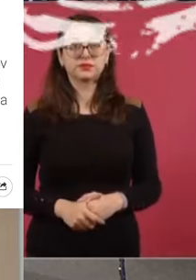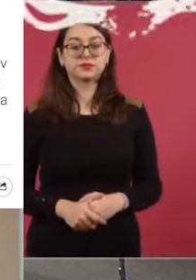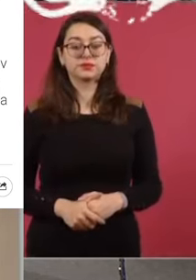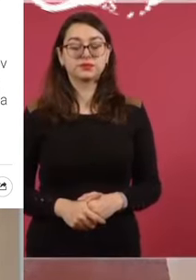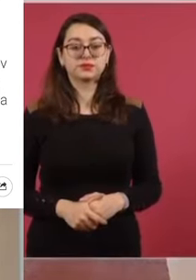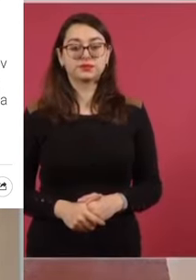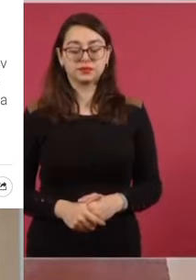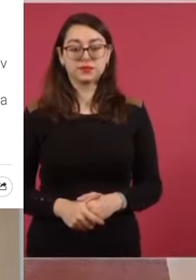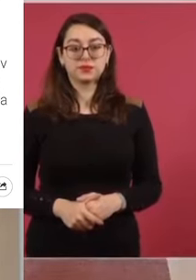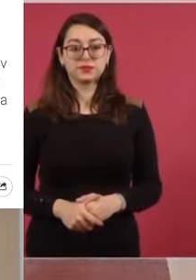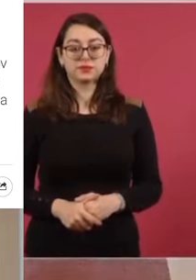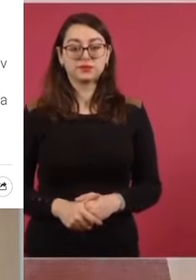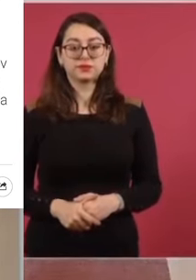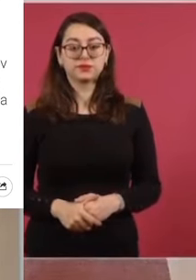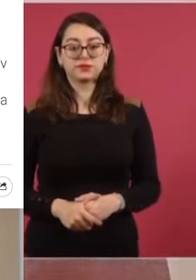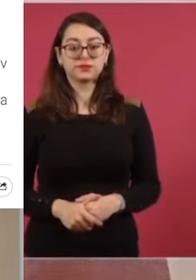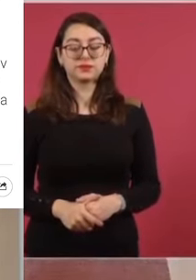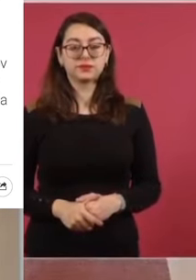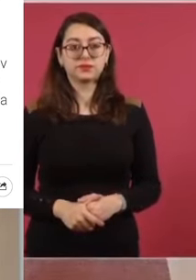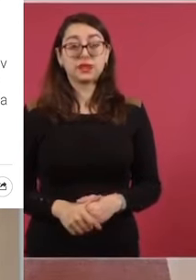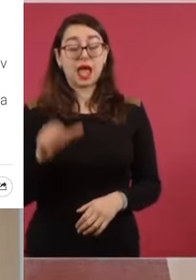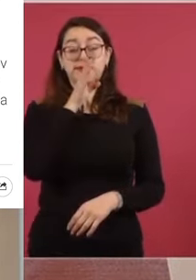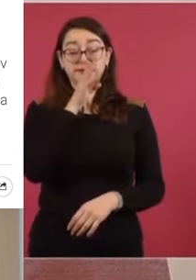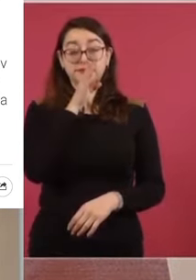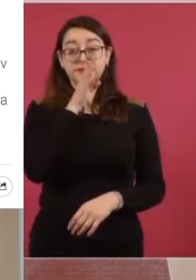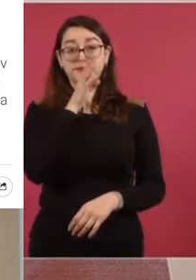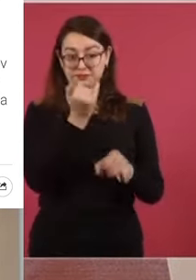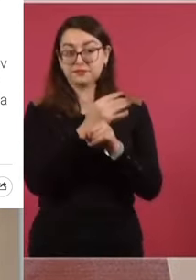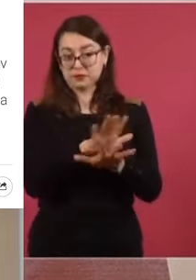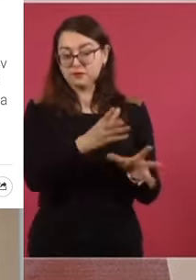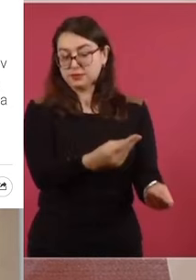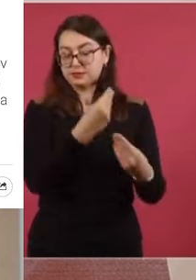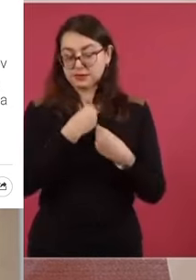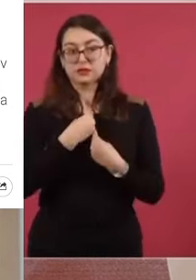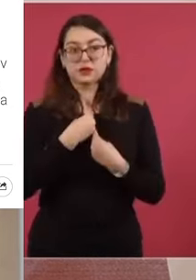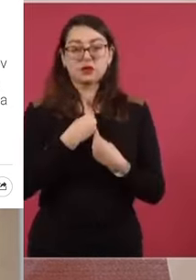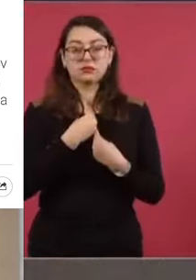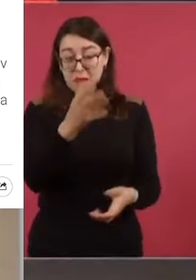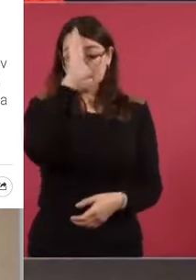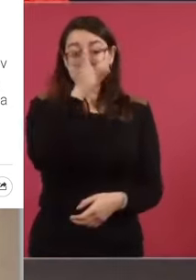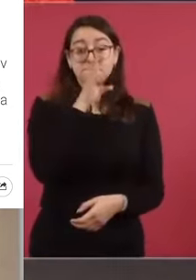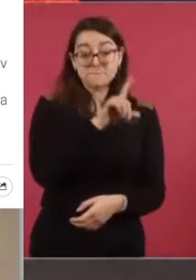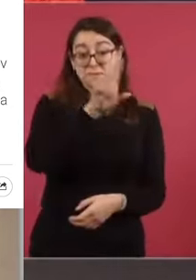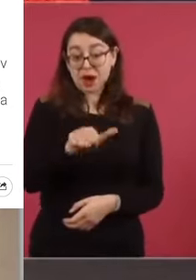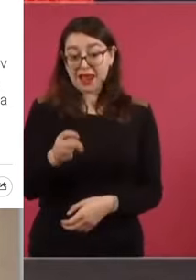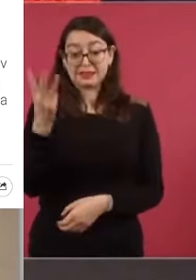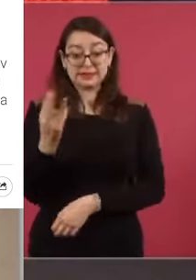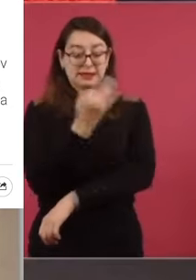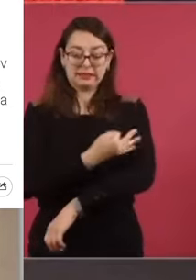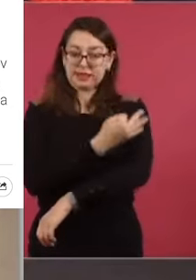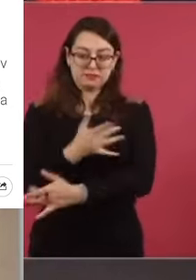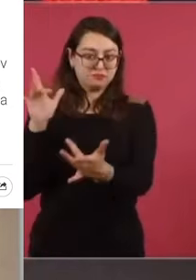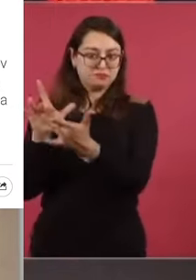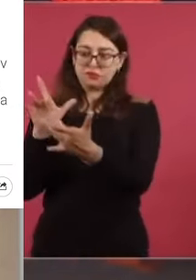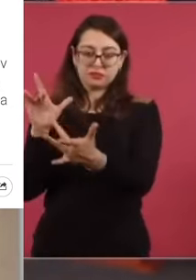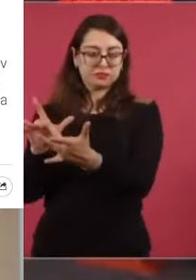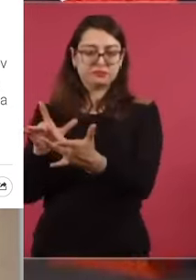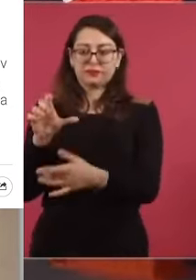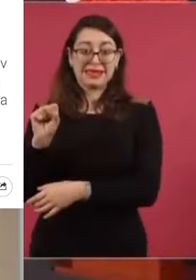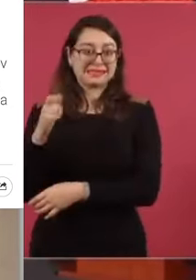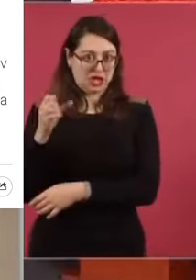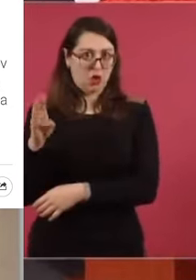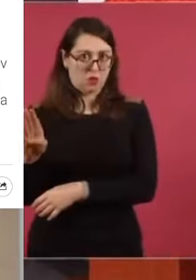ya se actuó, esto fue ayer al mediodía, tengo la información que como a las 3 de la tarde intervino la Secretaría de